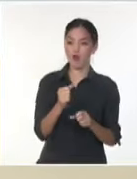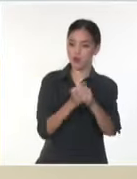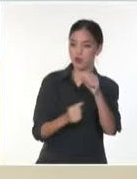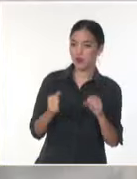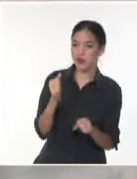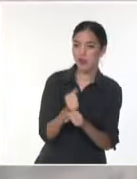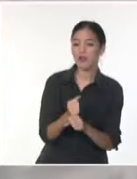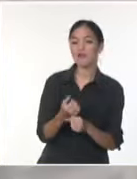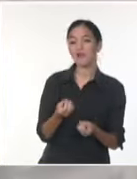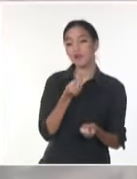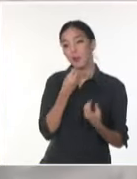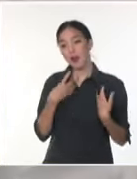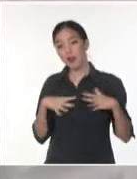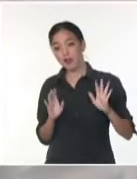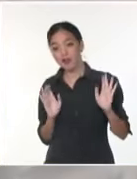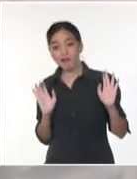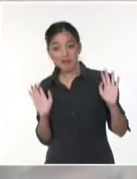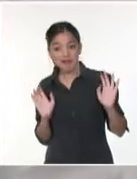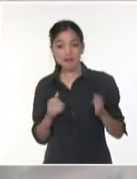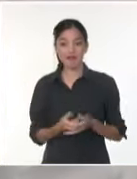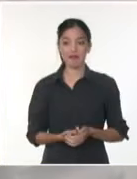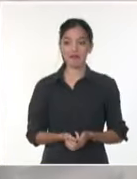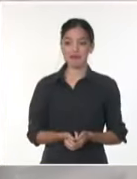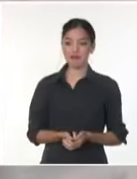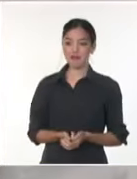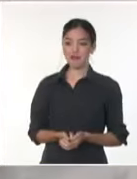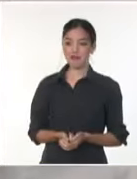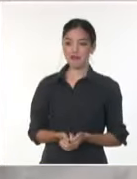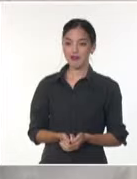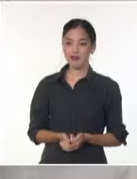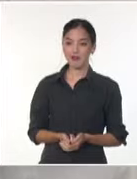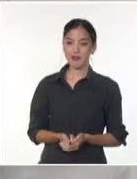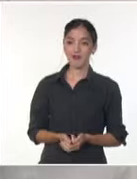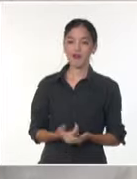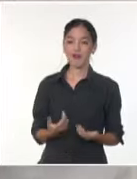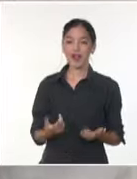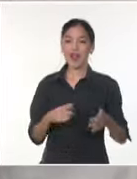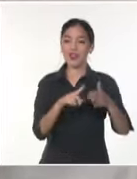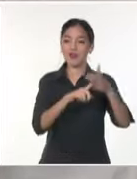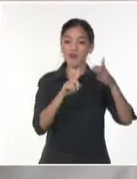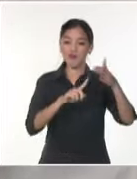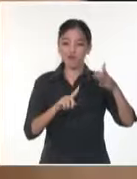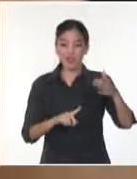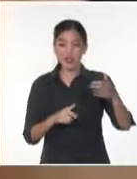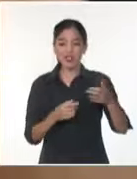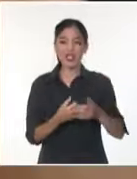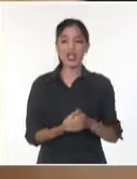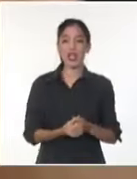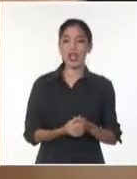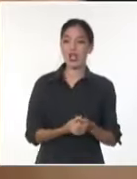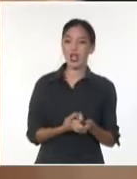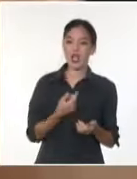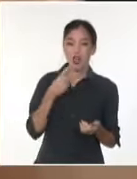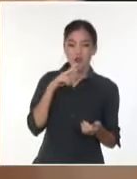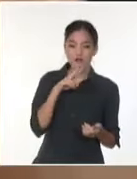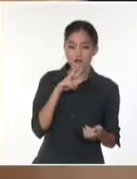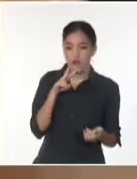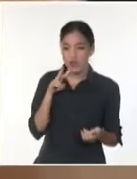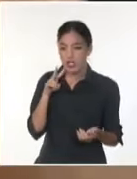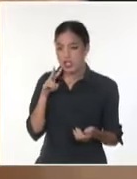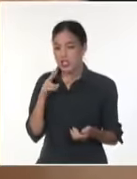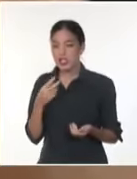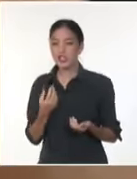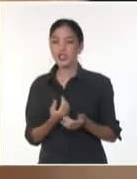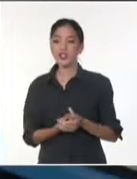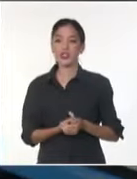ensayos para certificar la eficiencia ética de un producto el laboratorio de tropicalización en